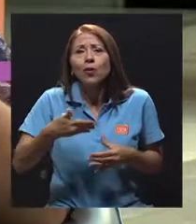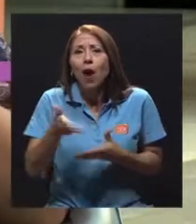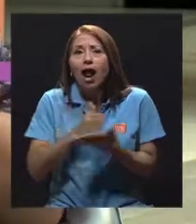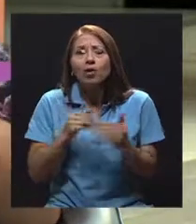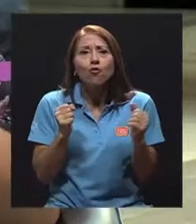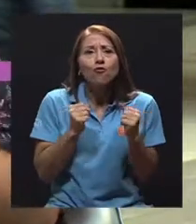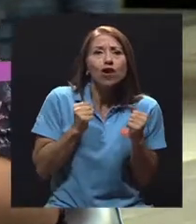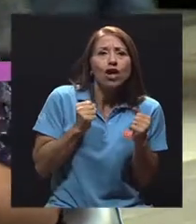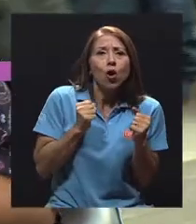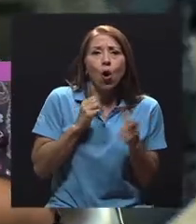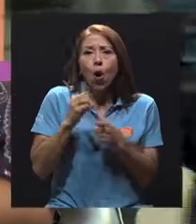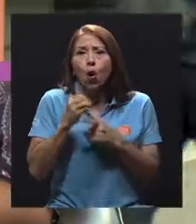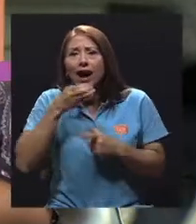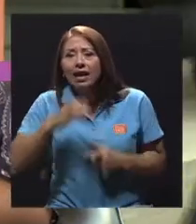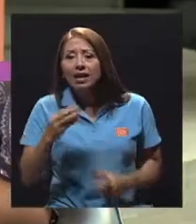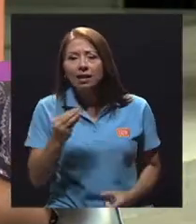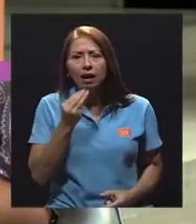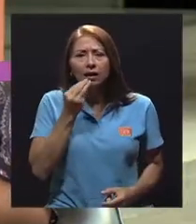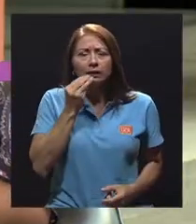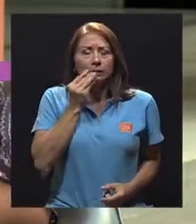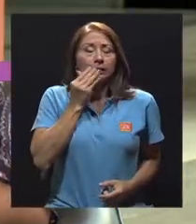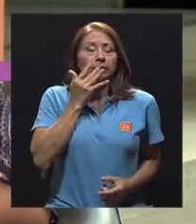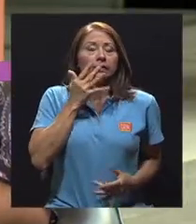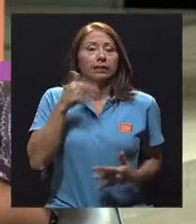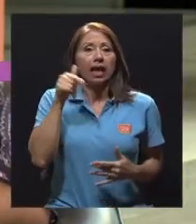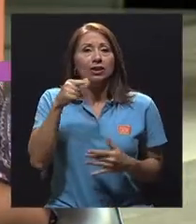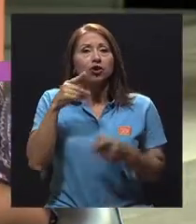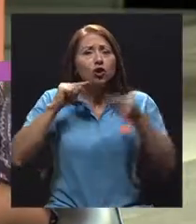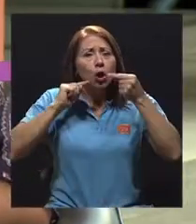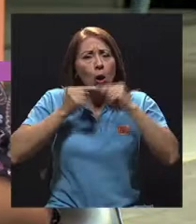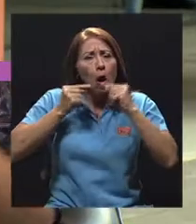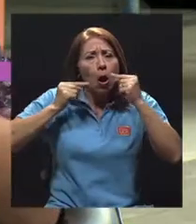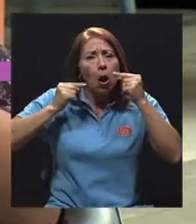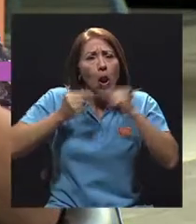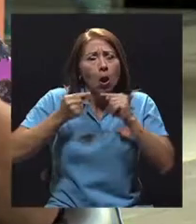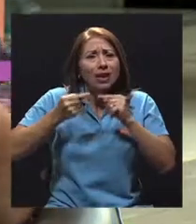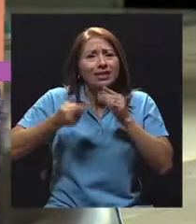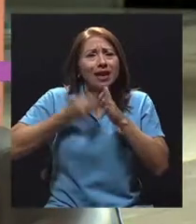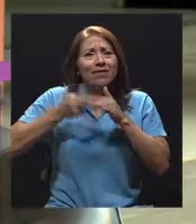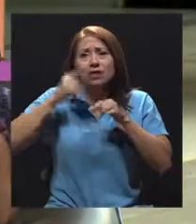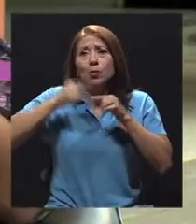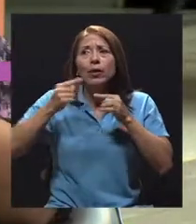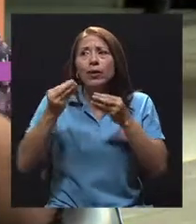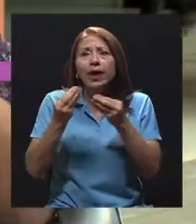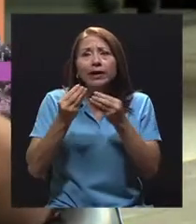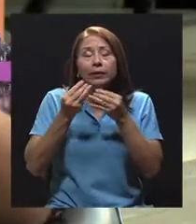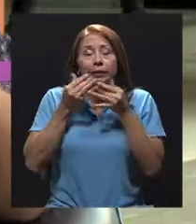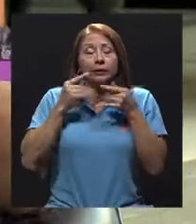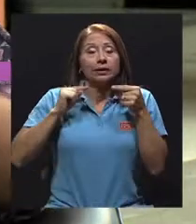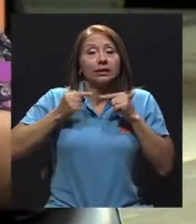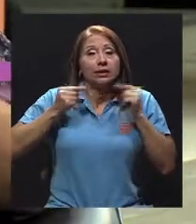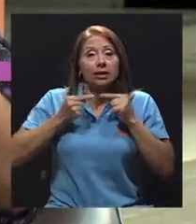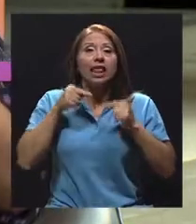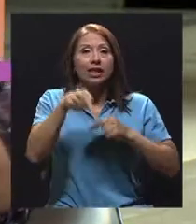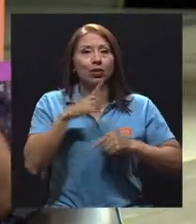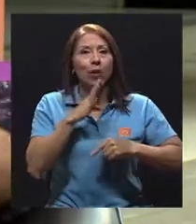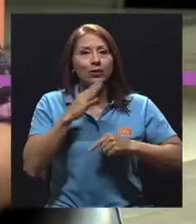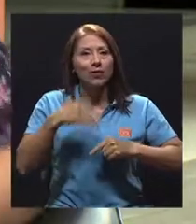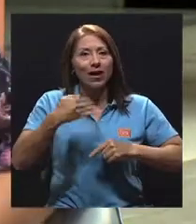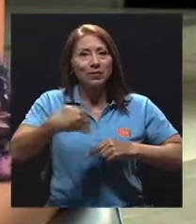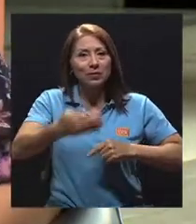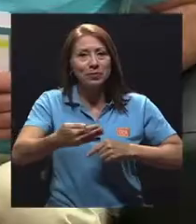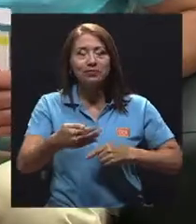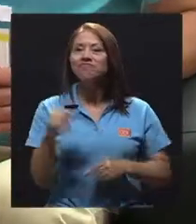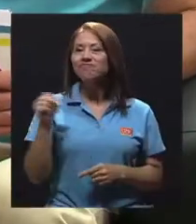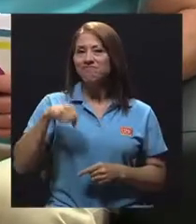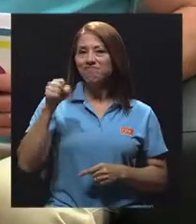algo frío o caliente, pues bueno, esos dolores constantes que a veces nos impide hasta que entre aire en la boca, de eso vamos a hablar en cuestión de segundos.